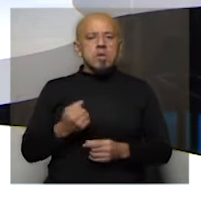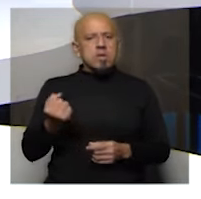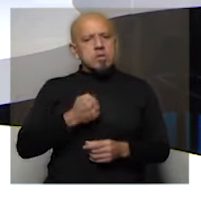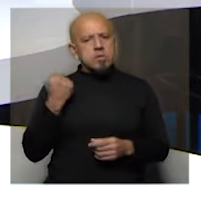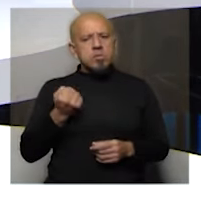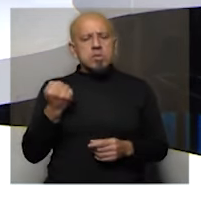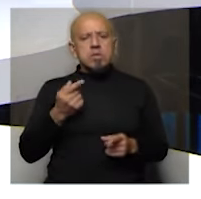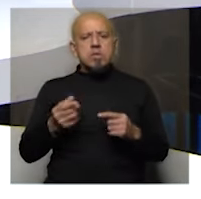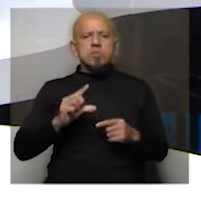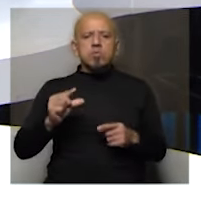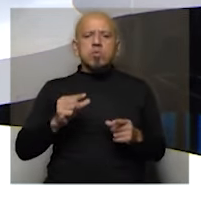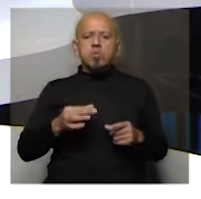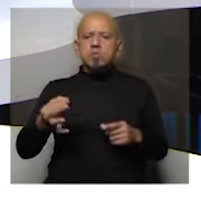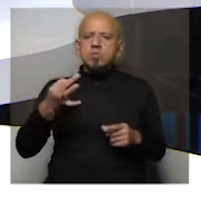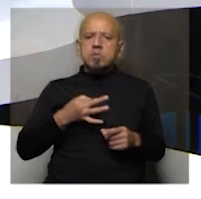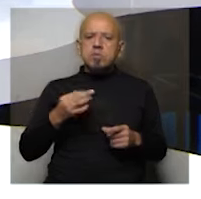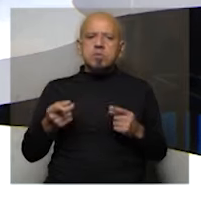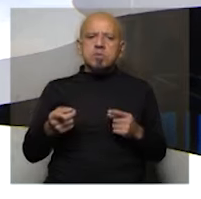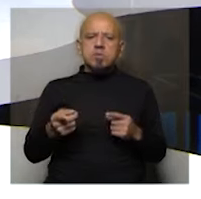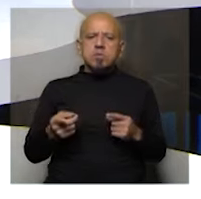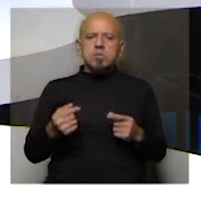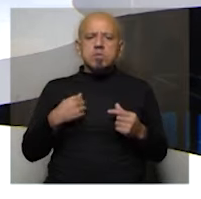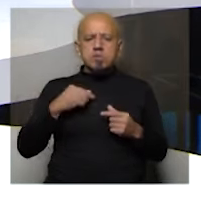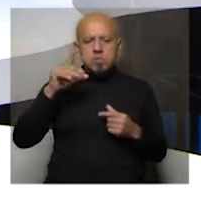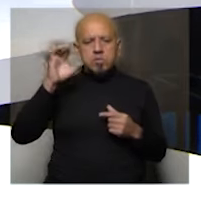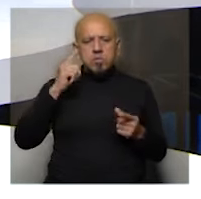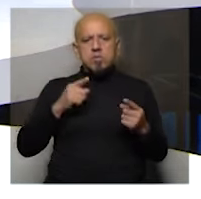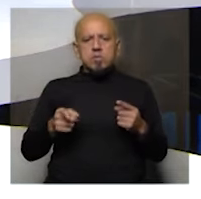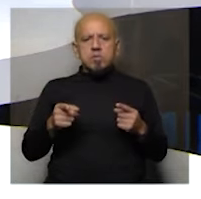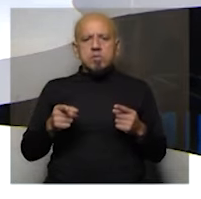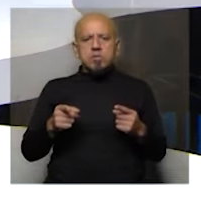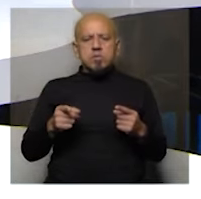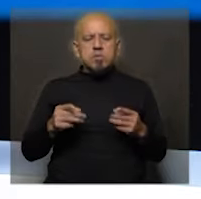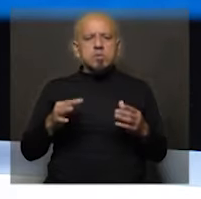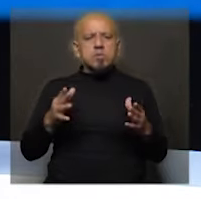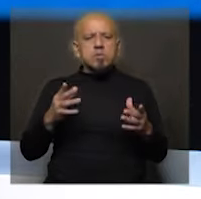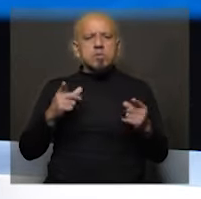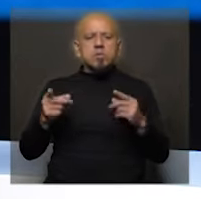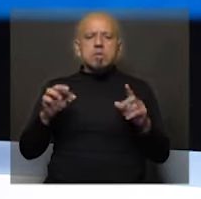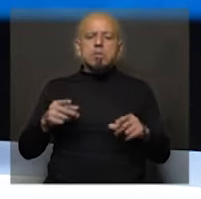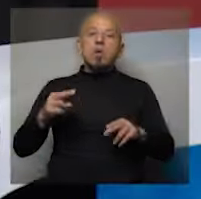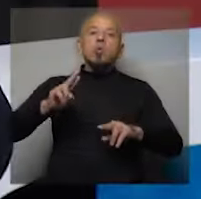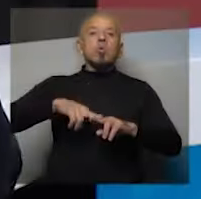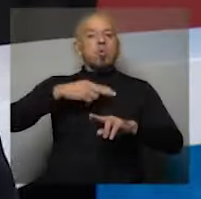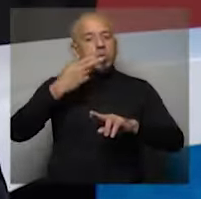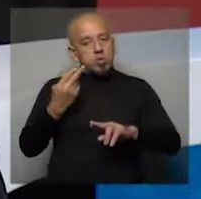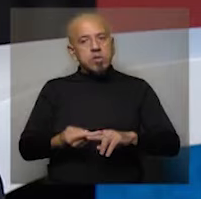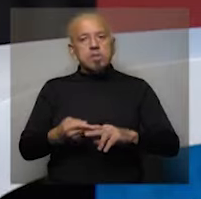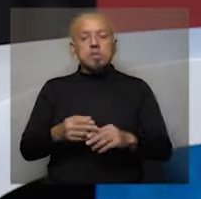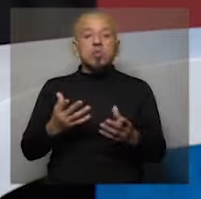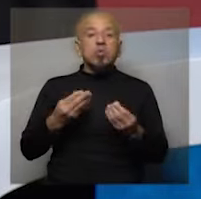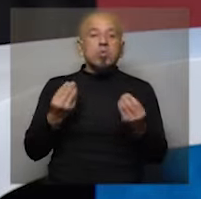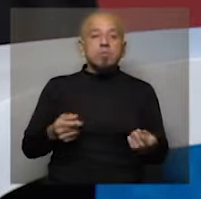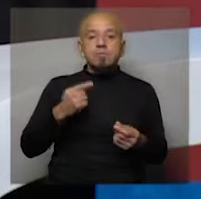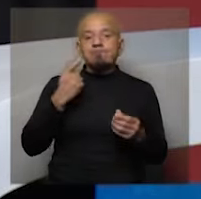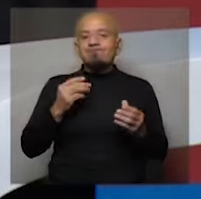hace poco me dijiste algo que que me quedó grabado porque yo me acuerdo que te había comentado eso mismo no de la revictimización Cómo se evitaba Y